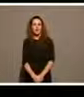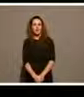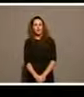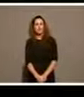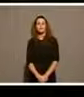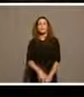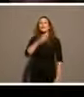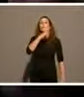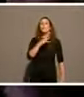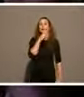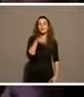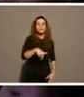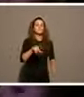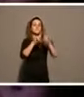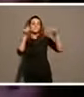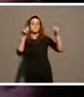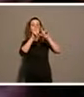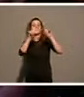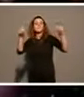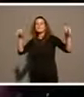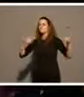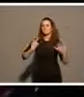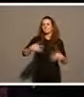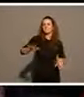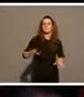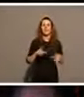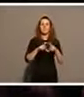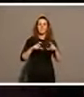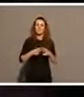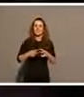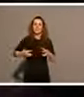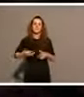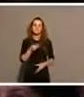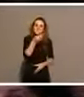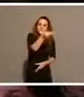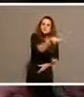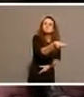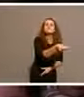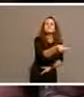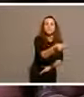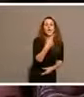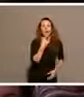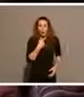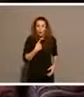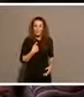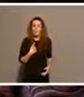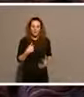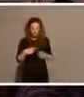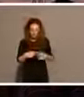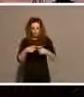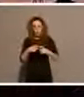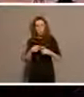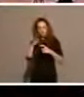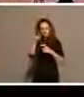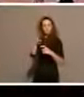Es por eso que esta empresa ya le dieron mi tarjeta. No me diga que a cogerla usted no